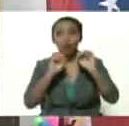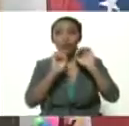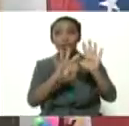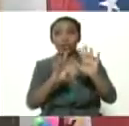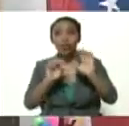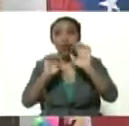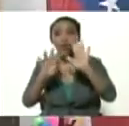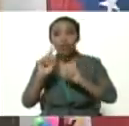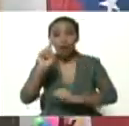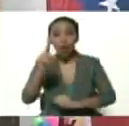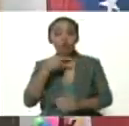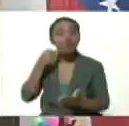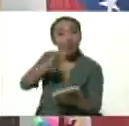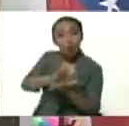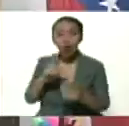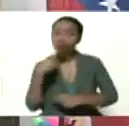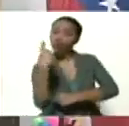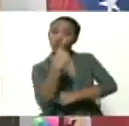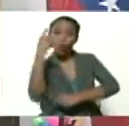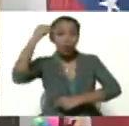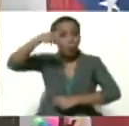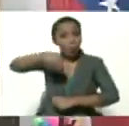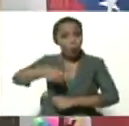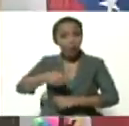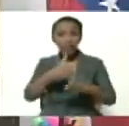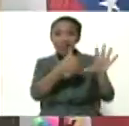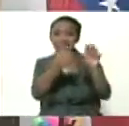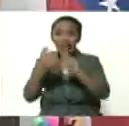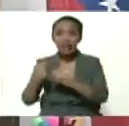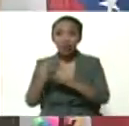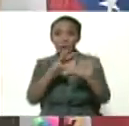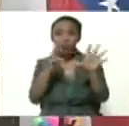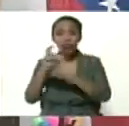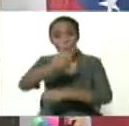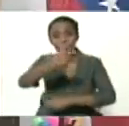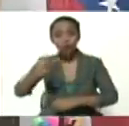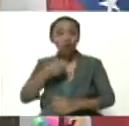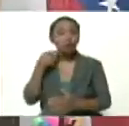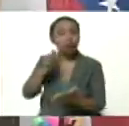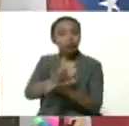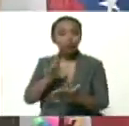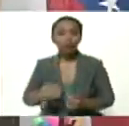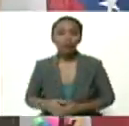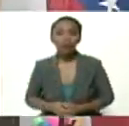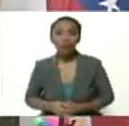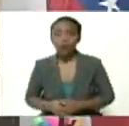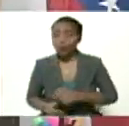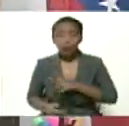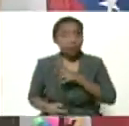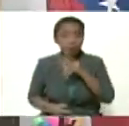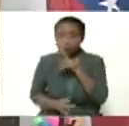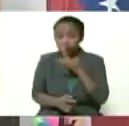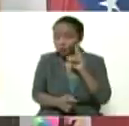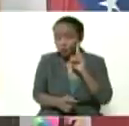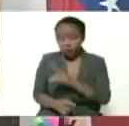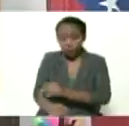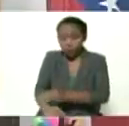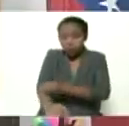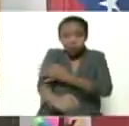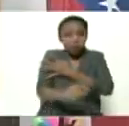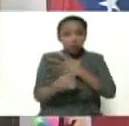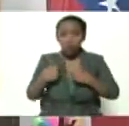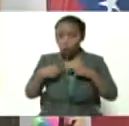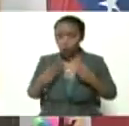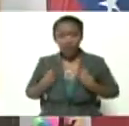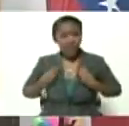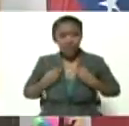2.991 fallecidos y solo el día de hoy 680 personas fallecieron. ¡Pavoroso! Esto nunca lo había vivido